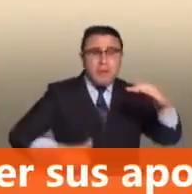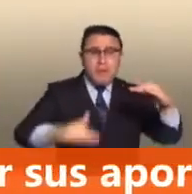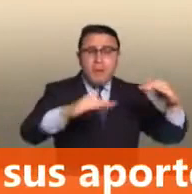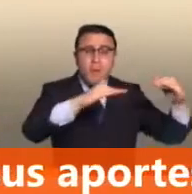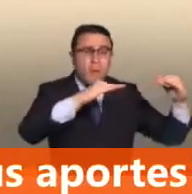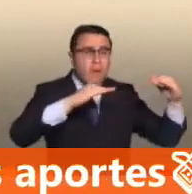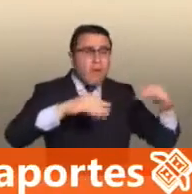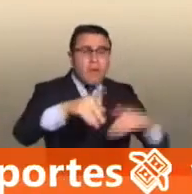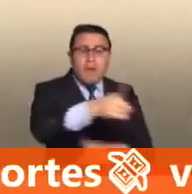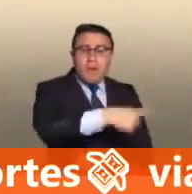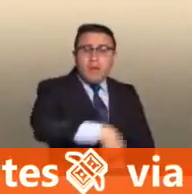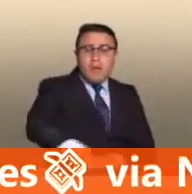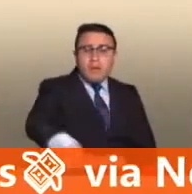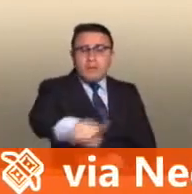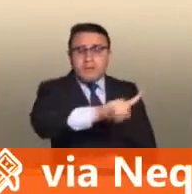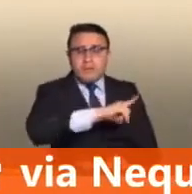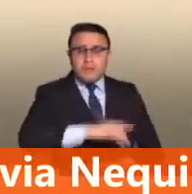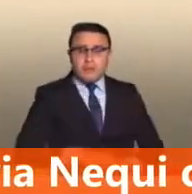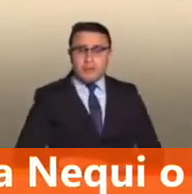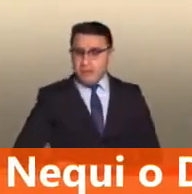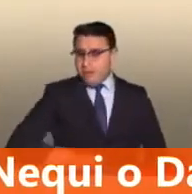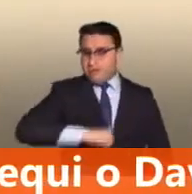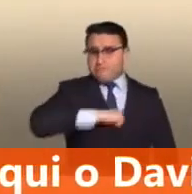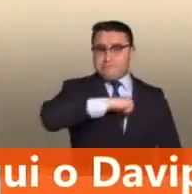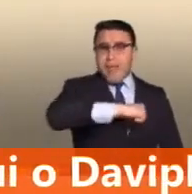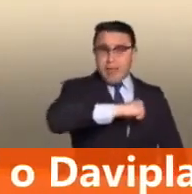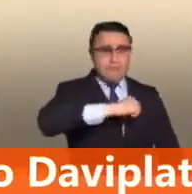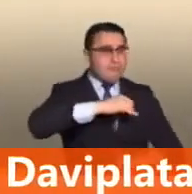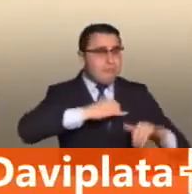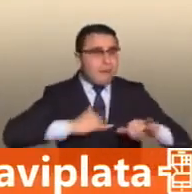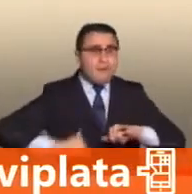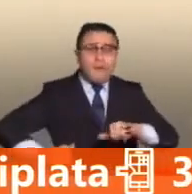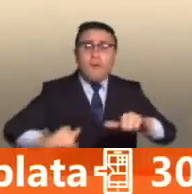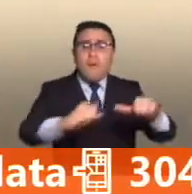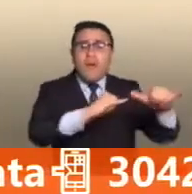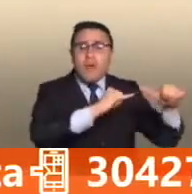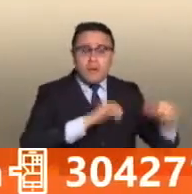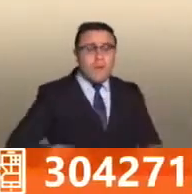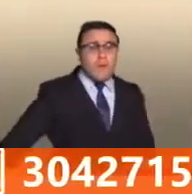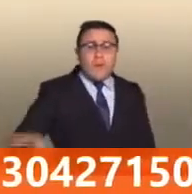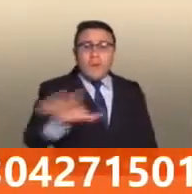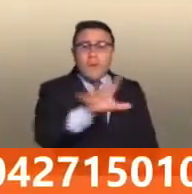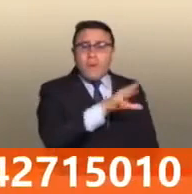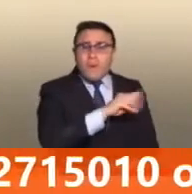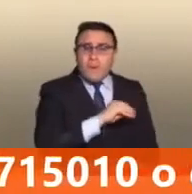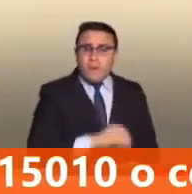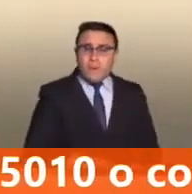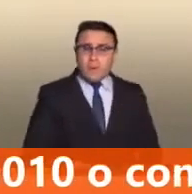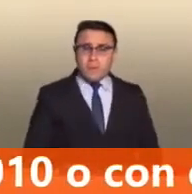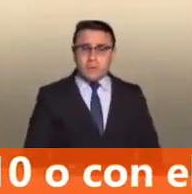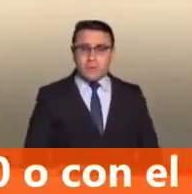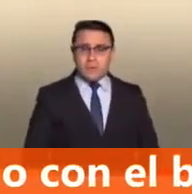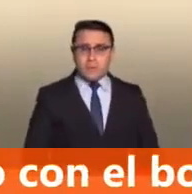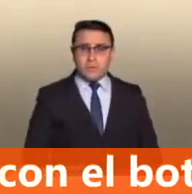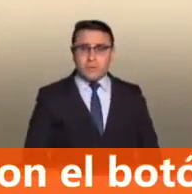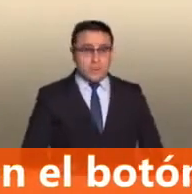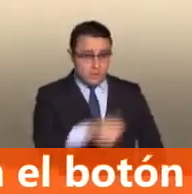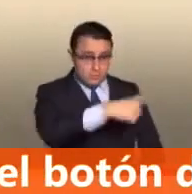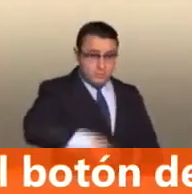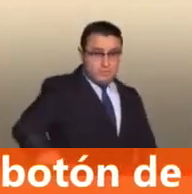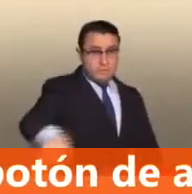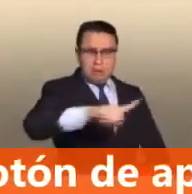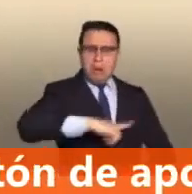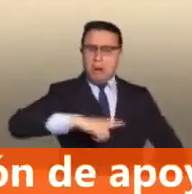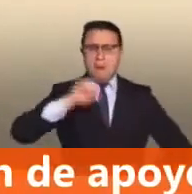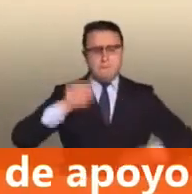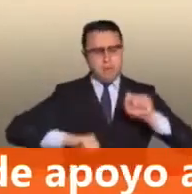ellos, con tantos derechos como ellos, con las posibilidades de vivir como